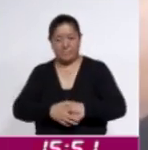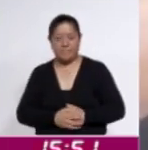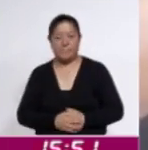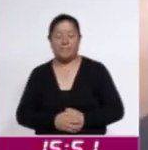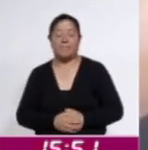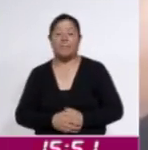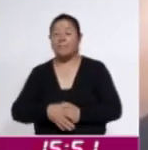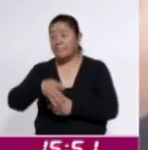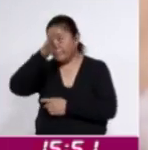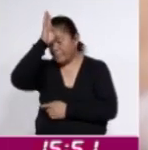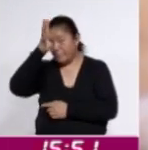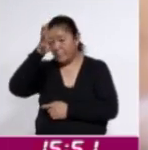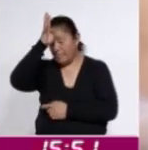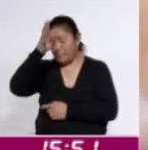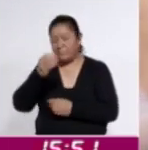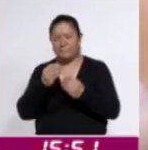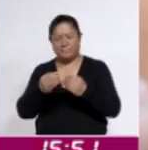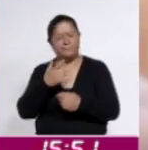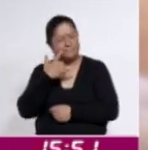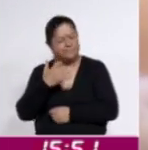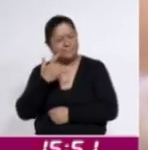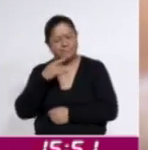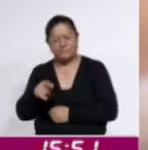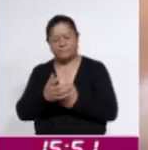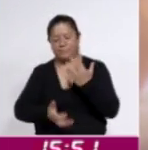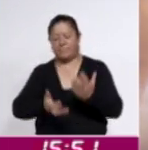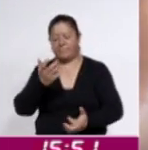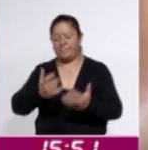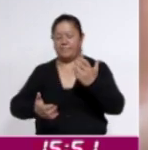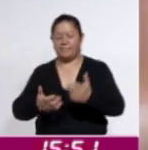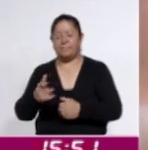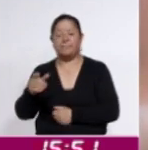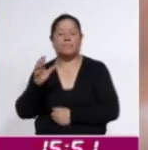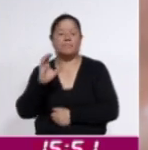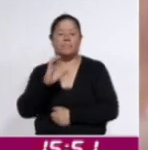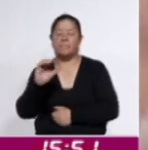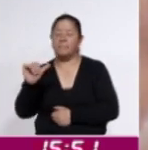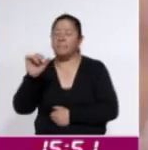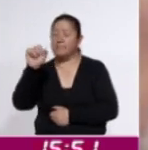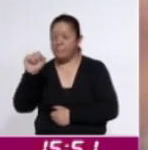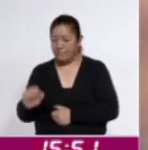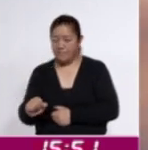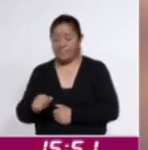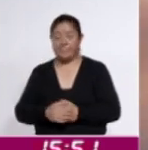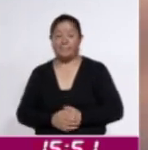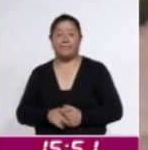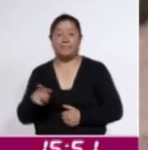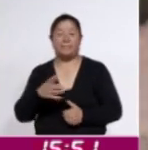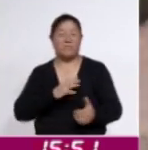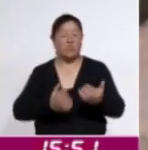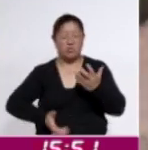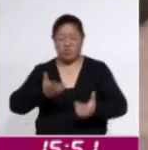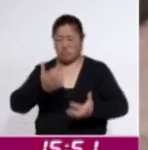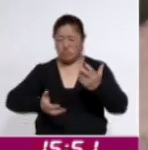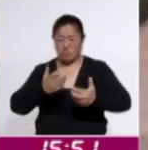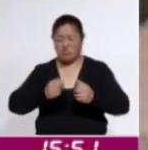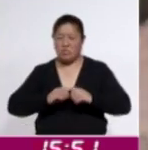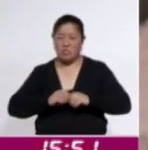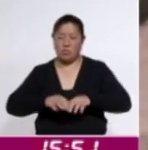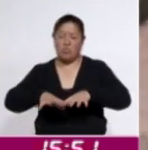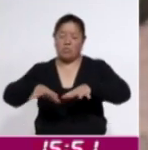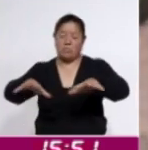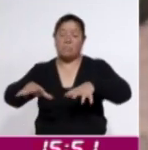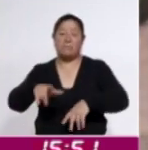Cientos de bomberos luchan contra un incendio forestal en el sur de California. La veloz propagación de las llamas obligó el jueves